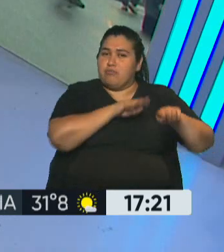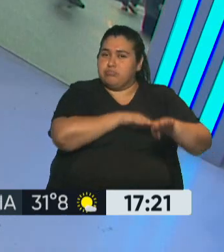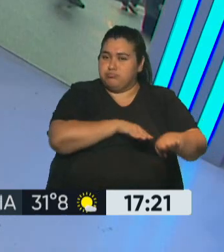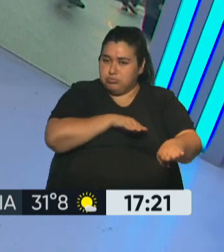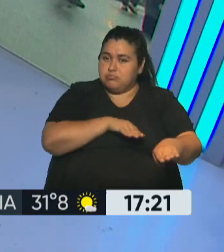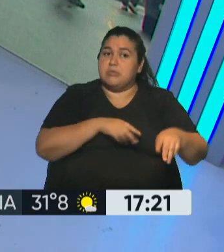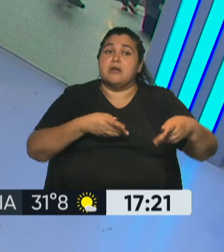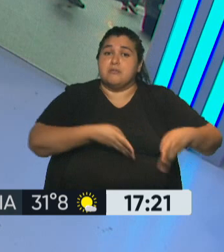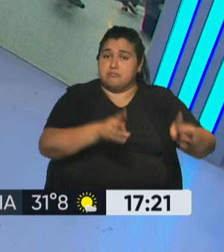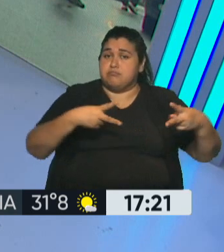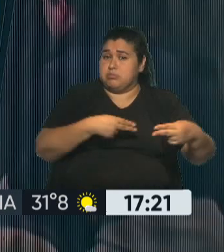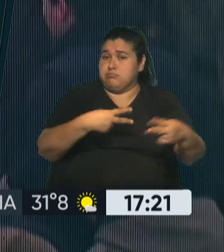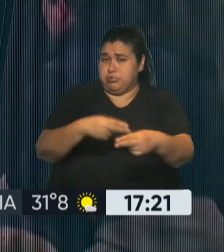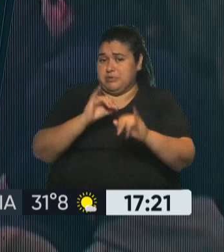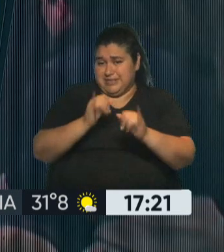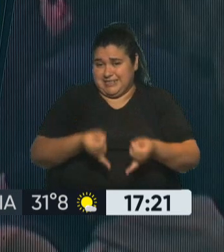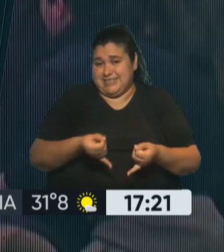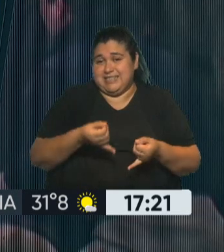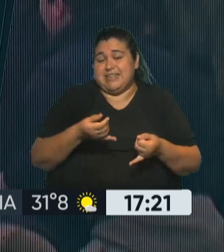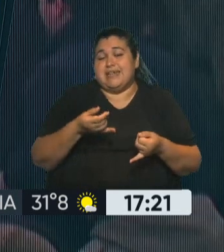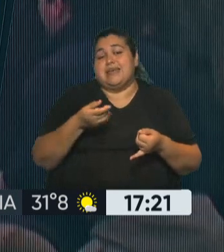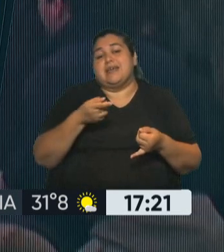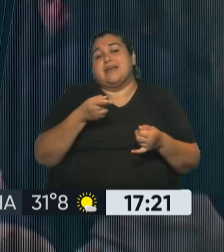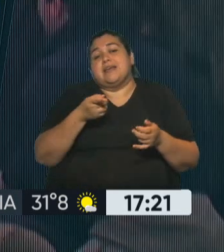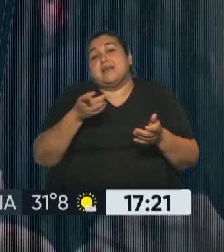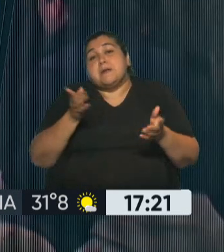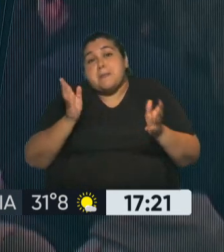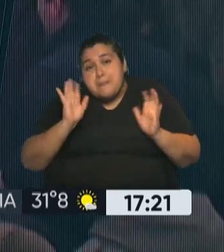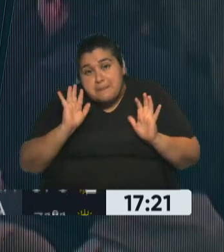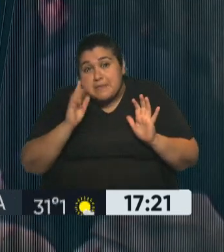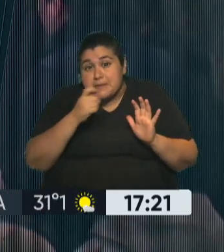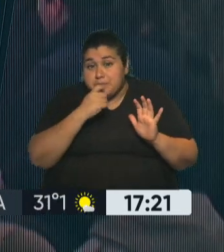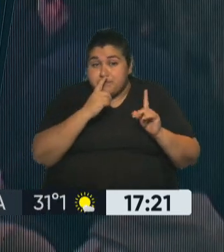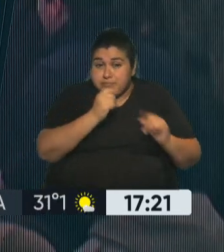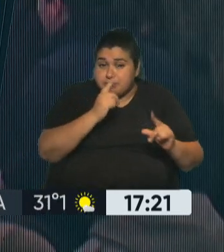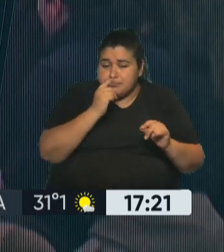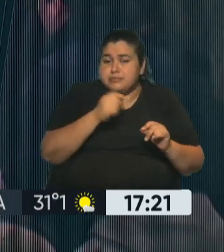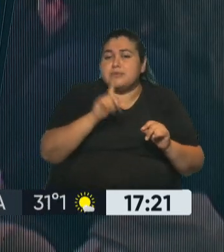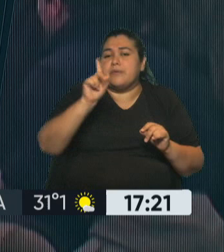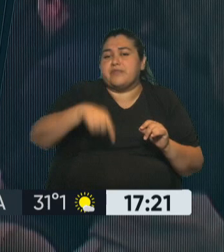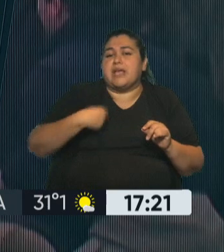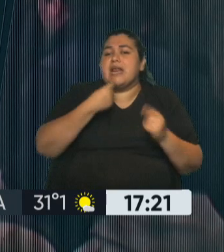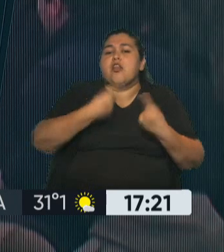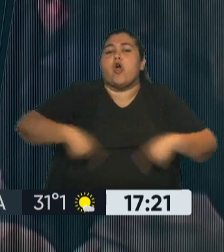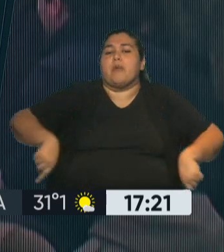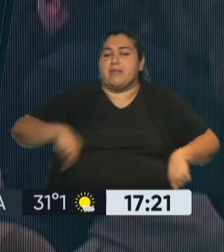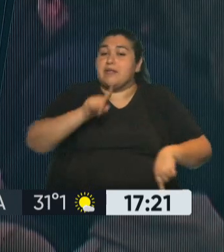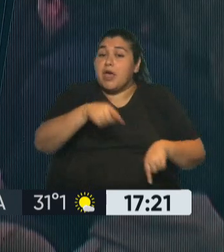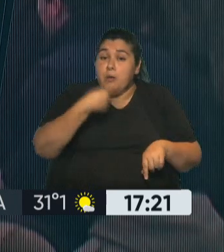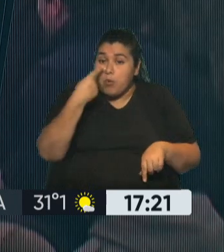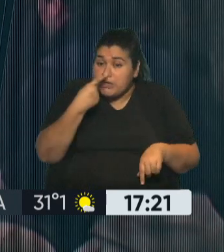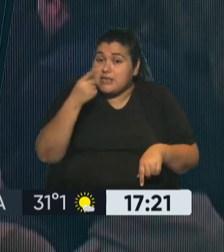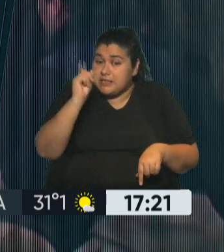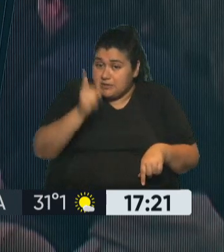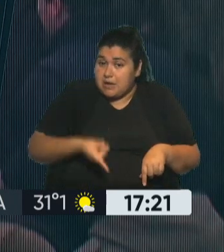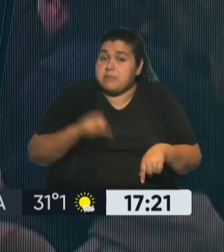una movilización a París durante la semana que si el Atal no logra detenerla, bueno, eso va a traer imágenes y novedades importantes. Interesante que Atal también